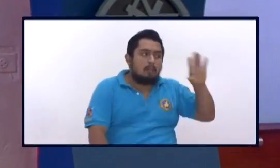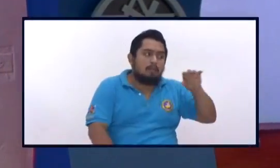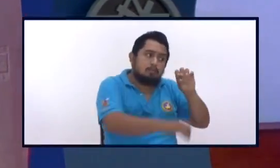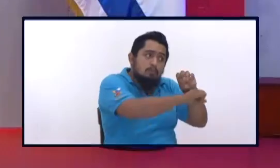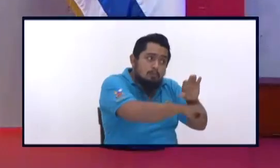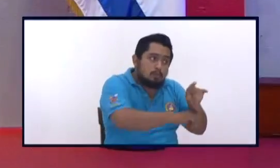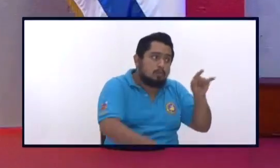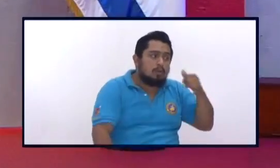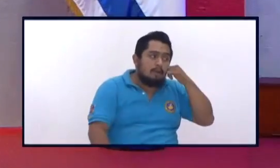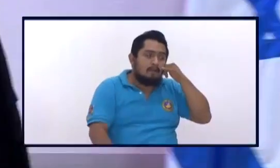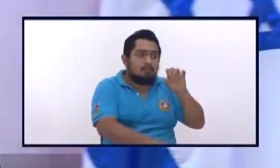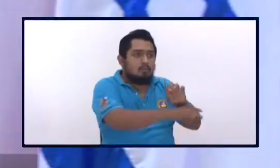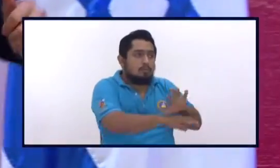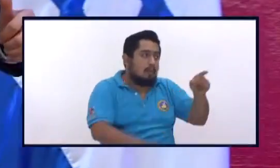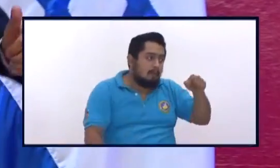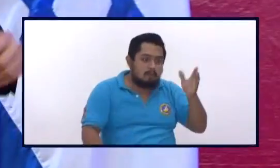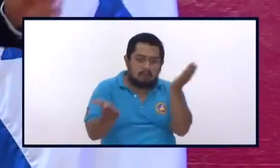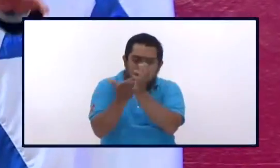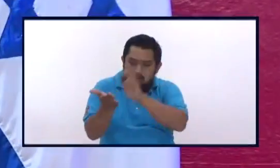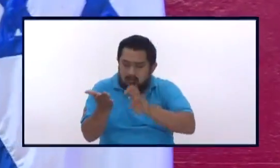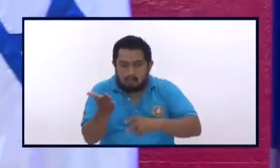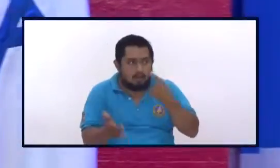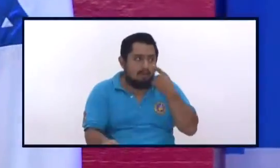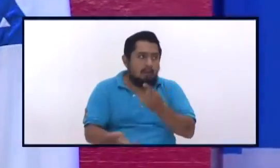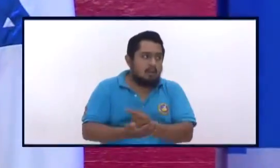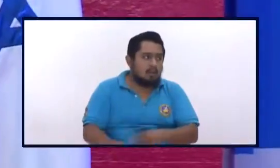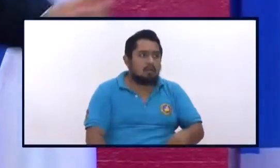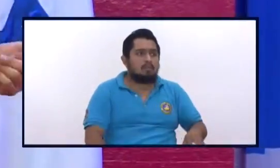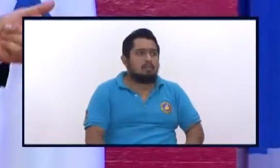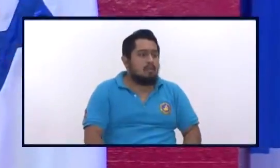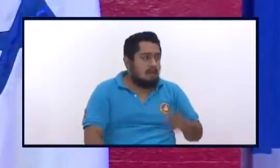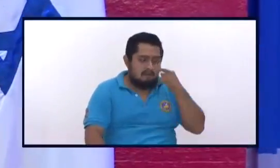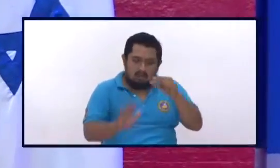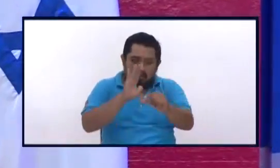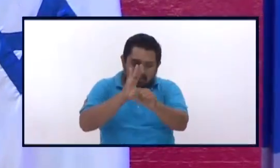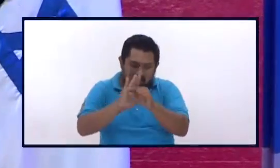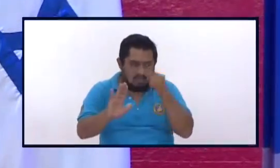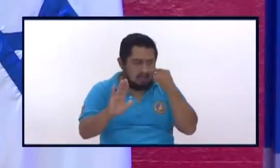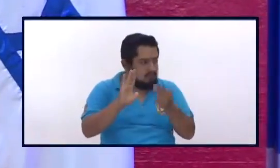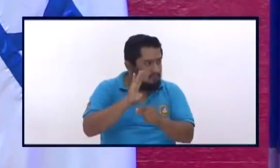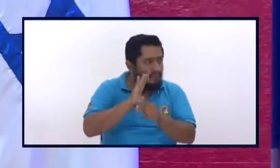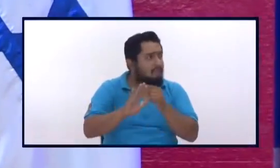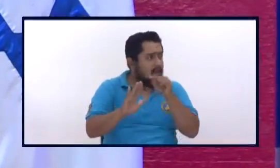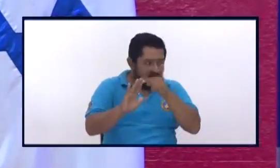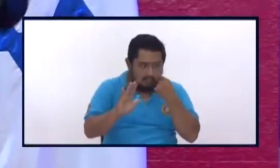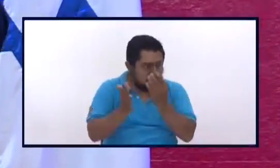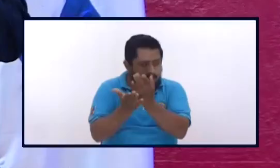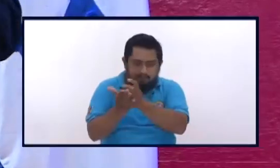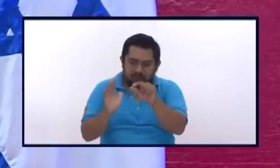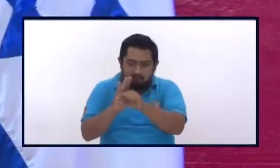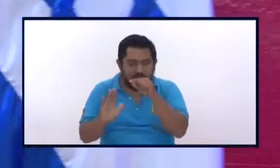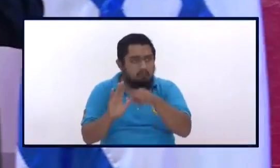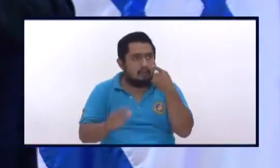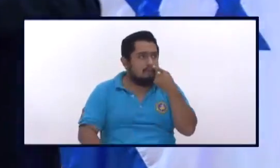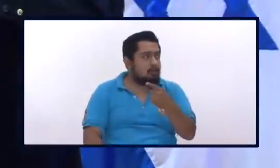consejo mira fíjate que la escritura esto fíjate que en el concilio tal obligante que en tal traducción obliga te que en tal